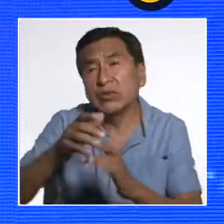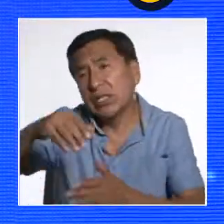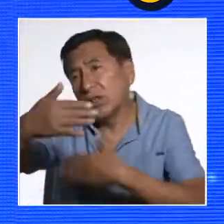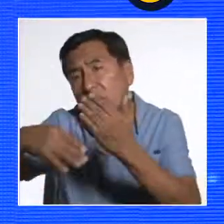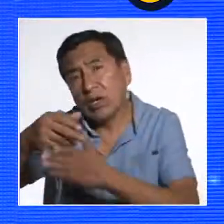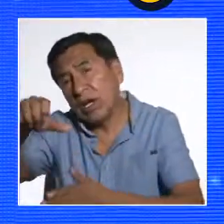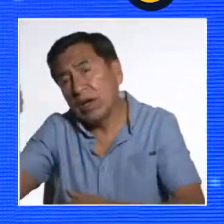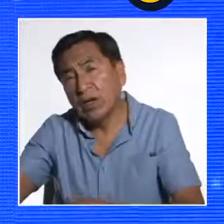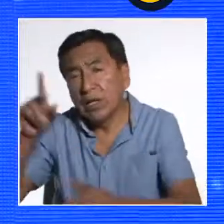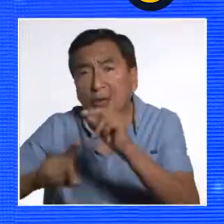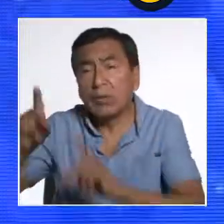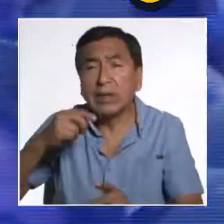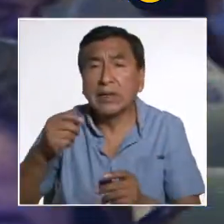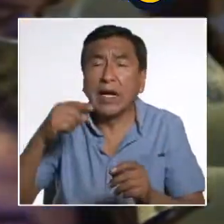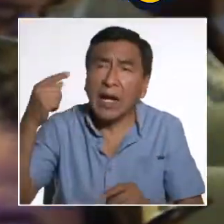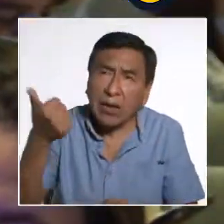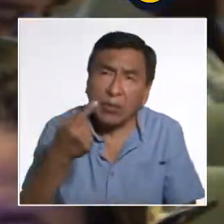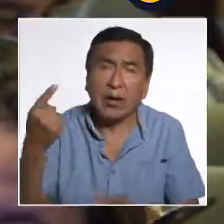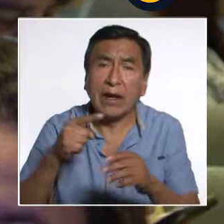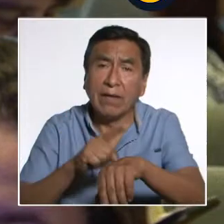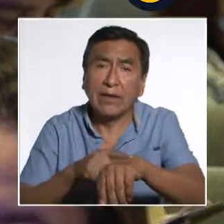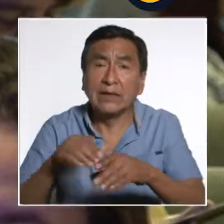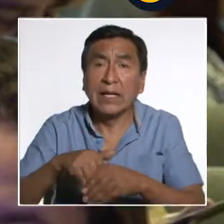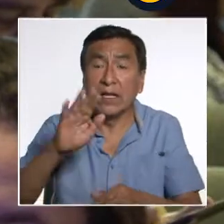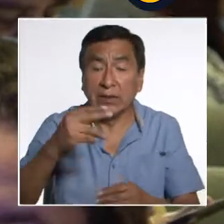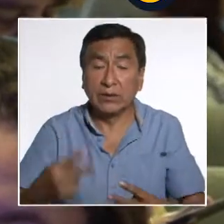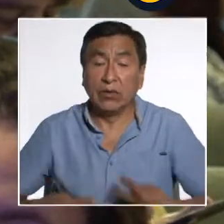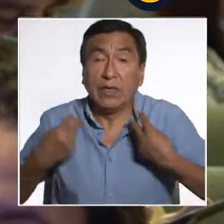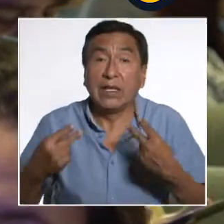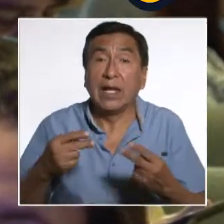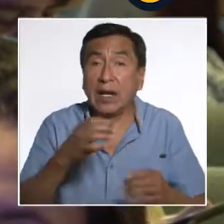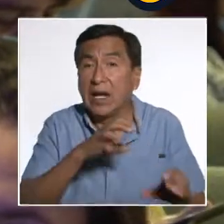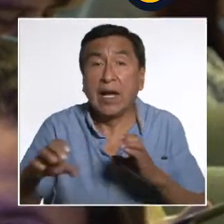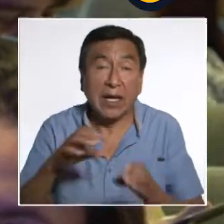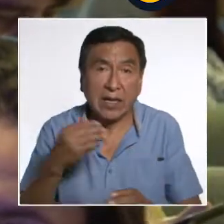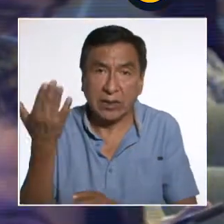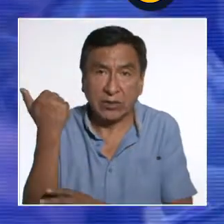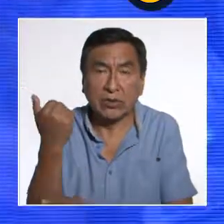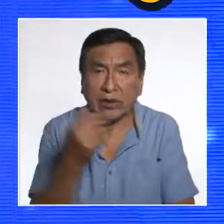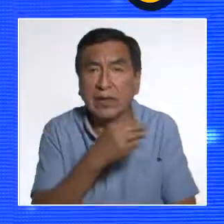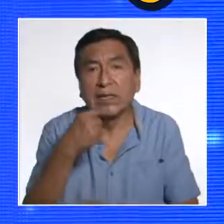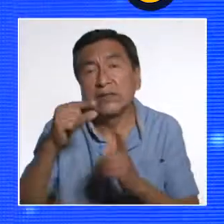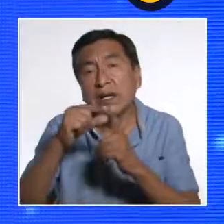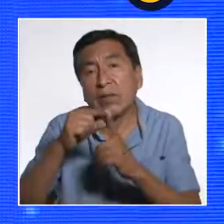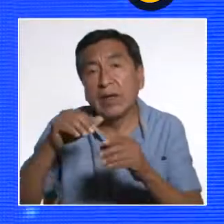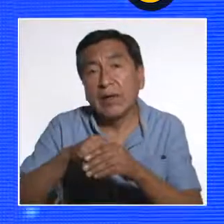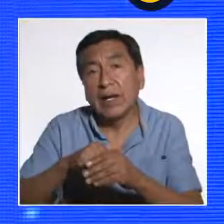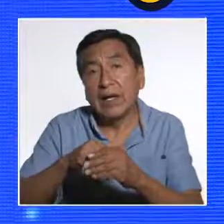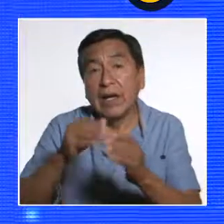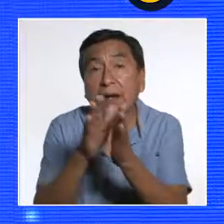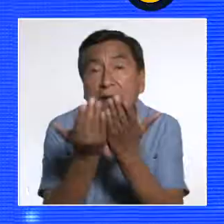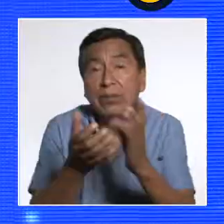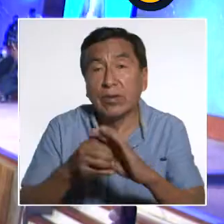ha expresado alguna vez en su vida. Y dice la palabra en el libro de Marcos,